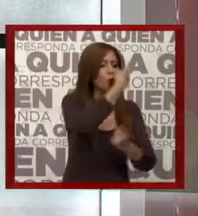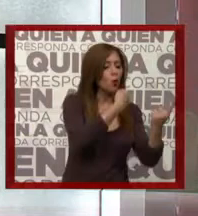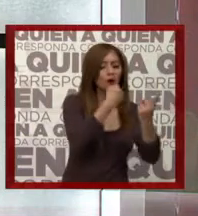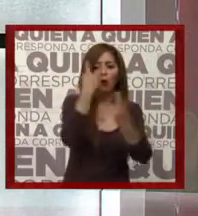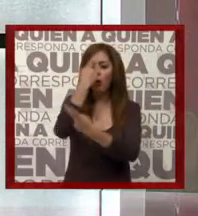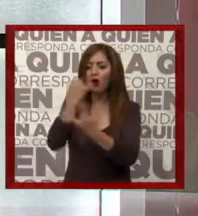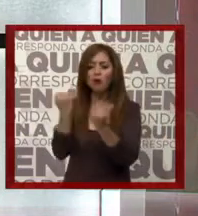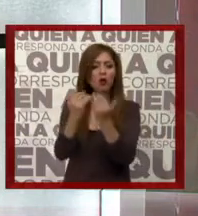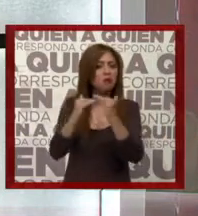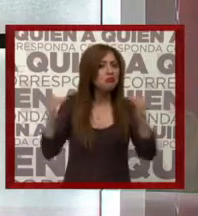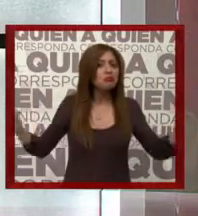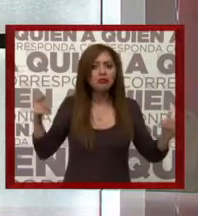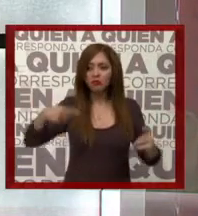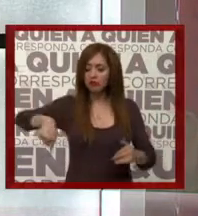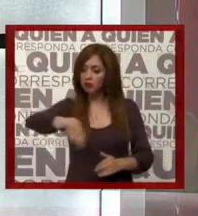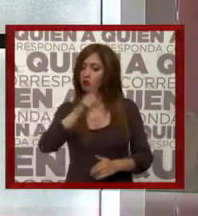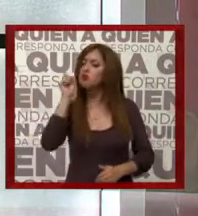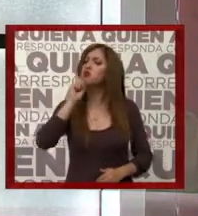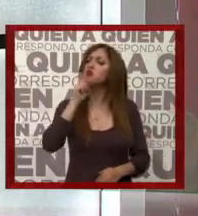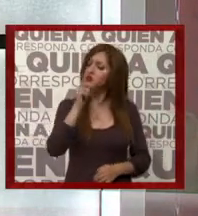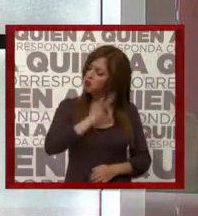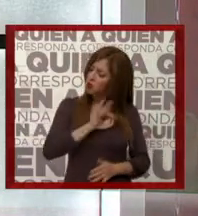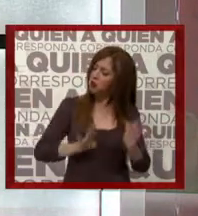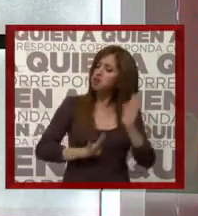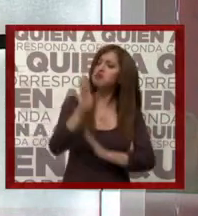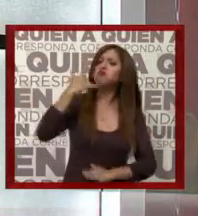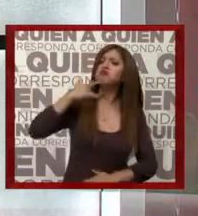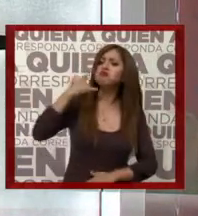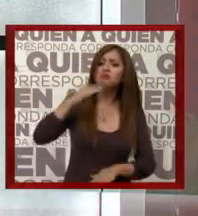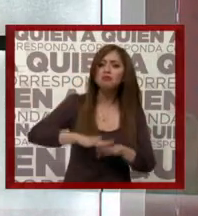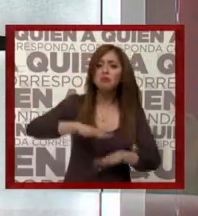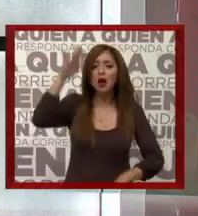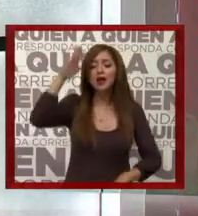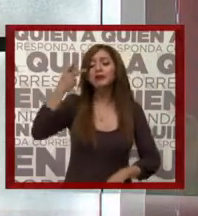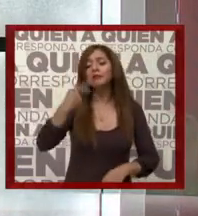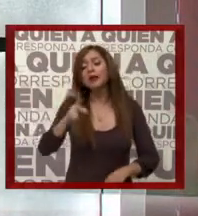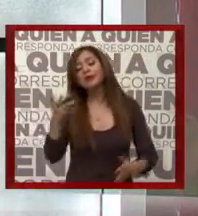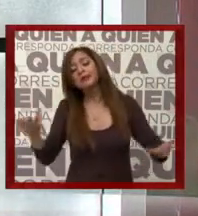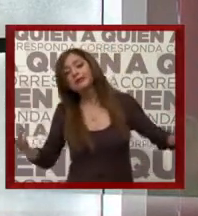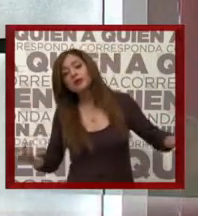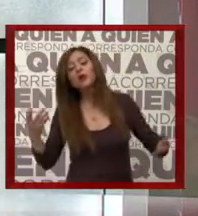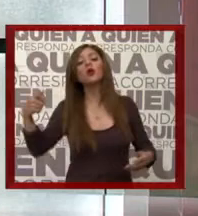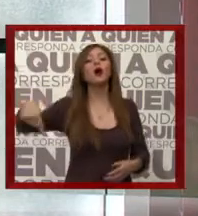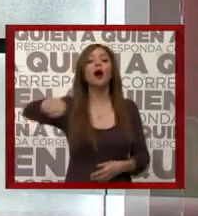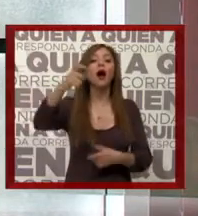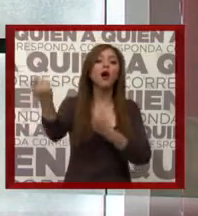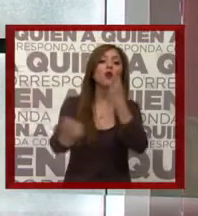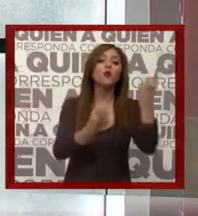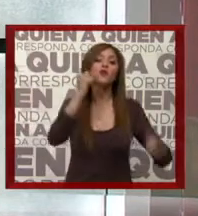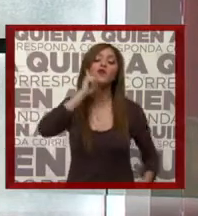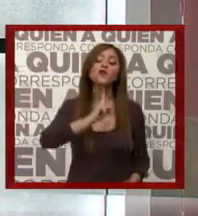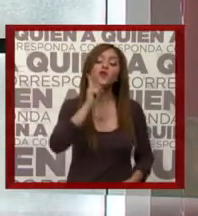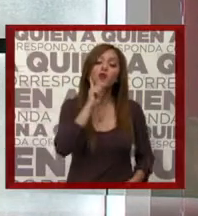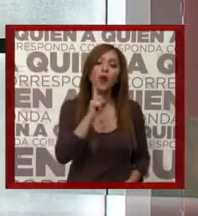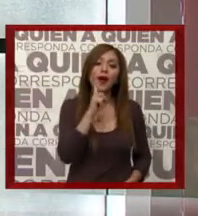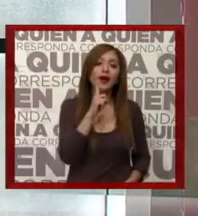son capaces de realizar el trabajo mejor que aquellos que ostentan el salario superior. Y muchas de ellas tendrían